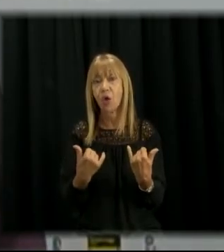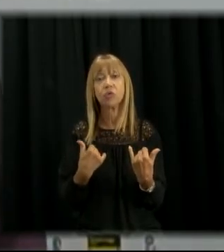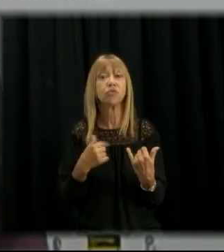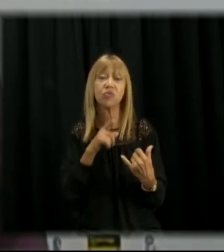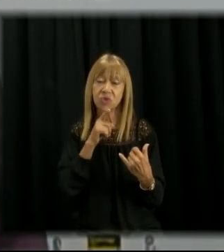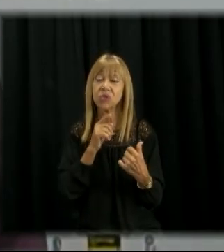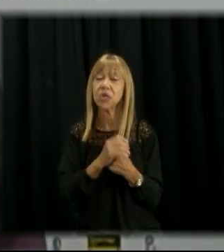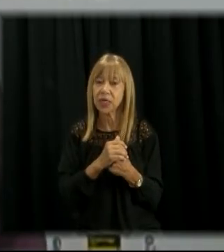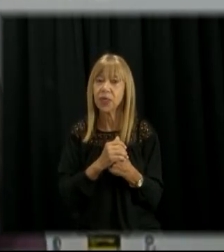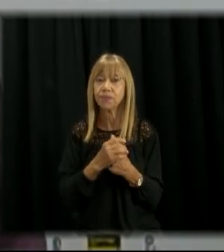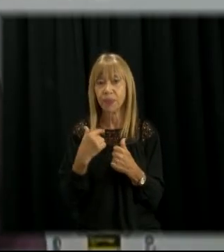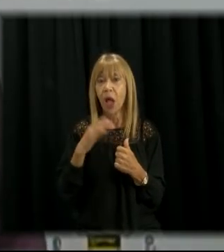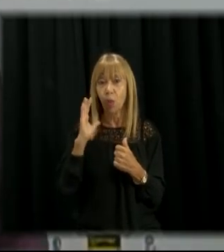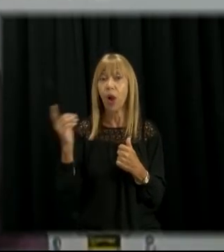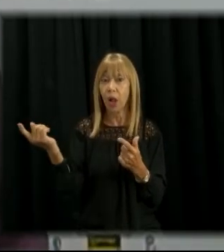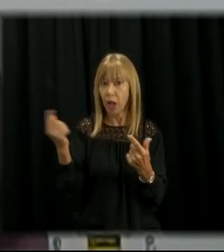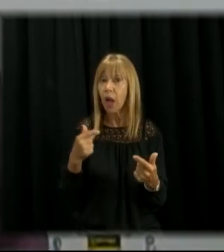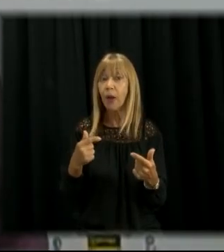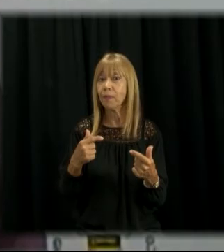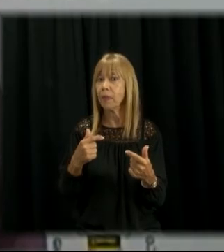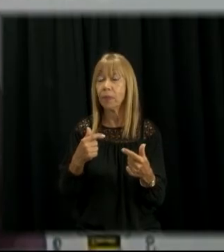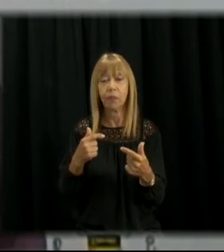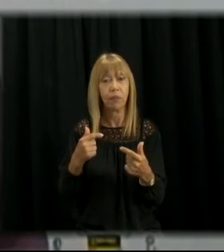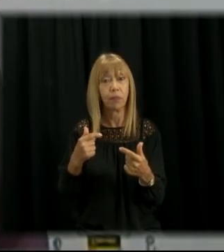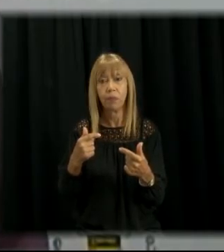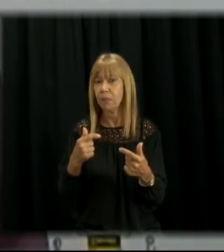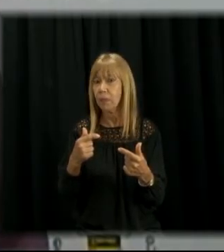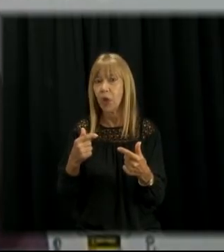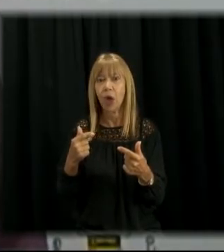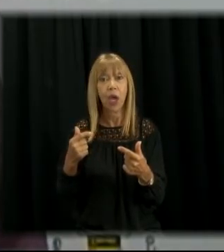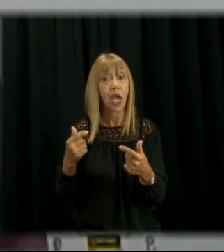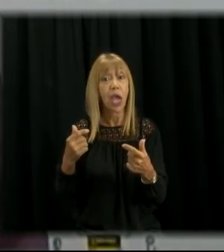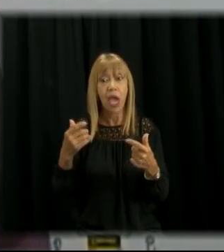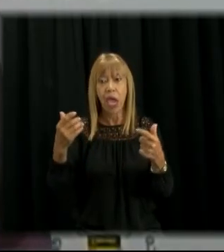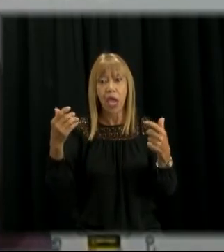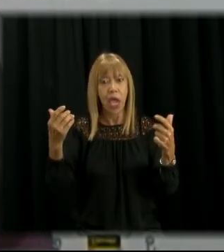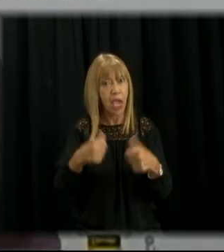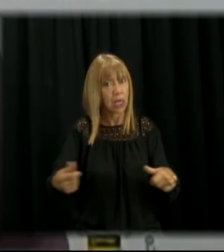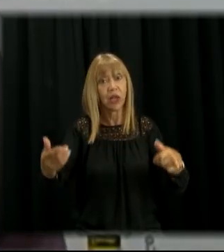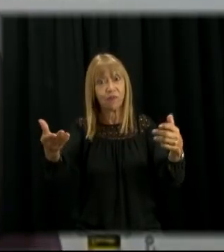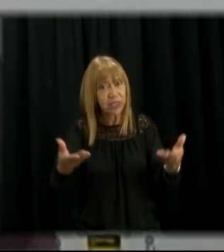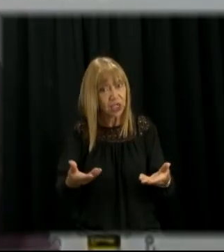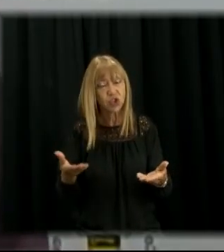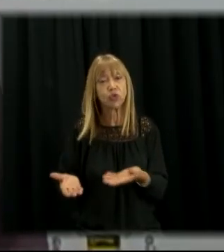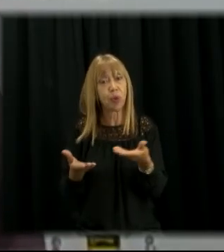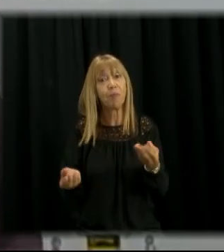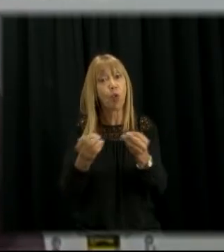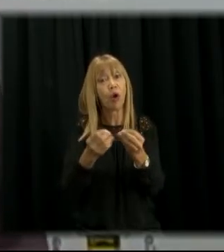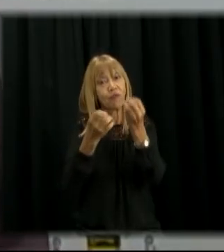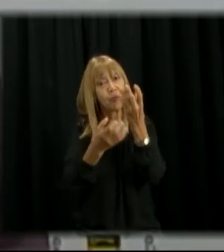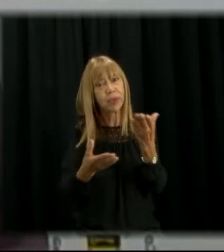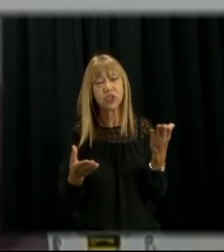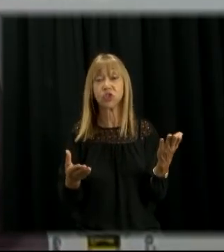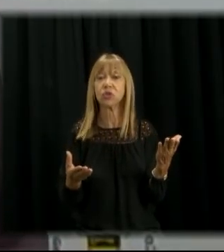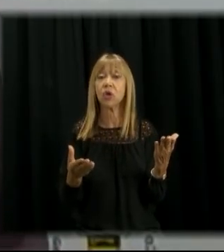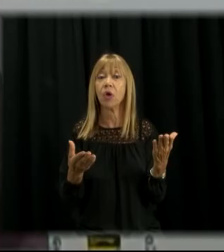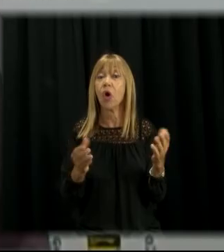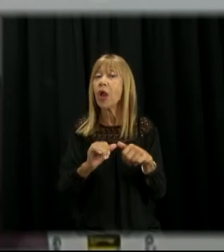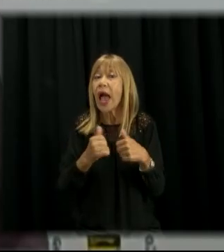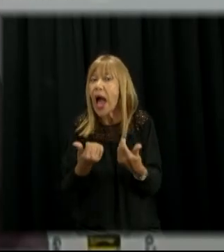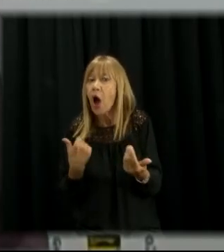mano. Así que sí, ciertamente doy la bienvenida a cualquier invitación para ofrecer más